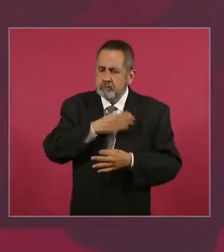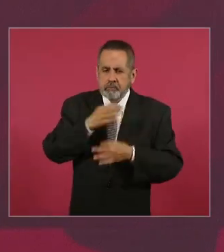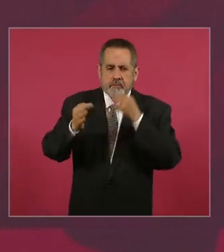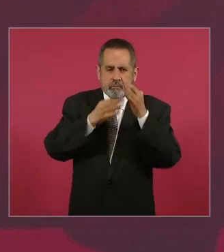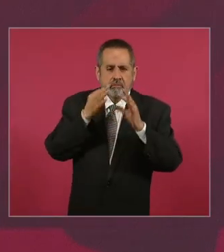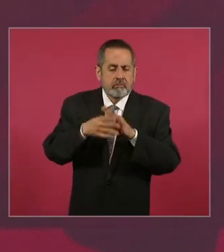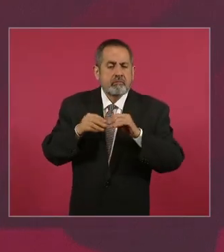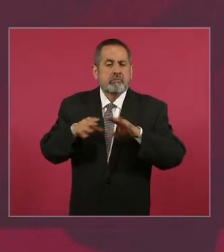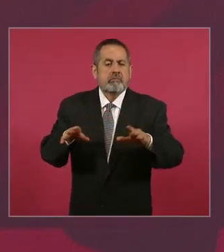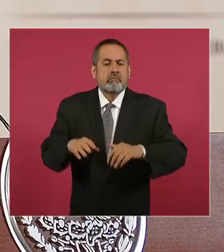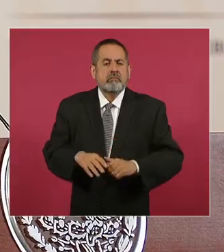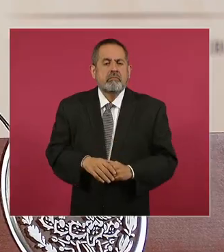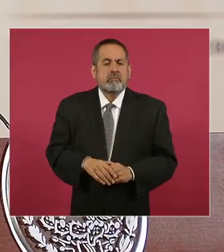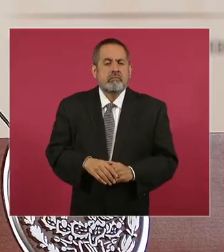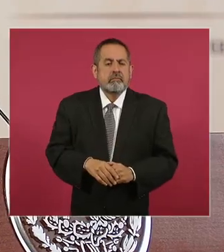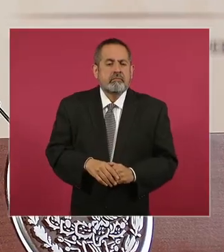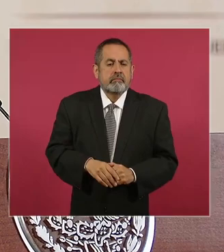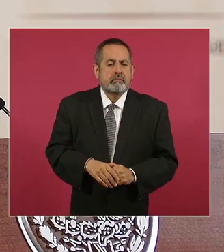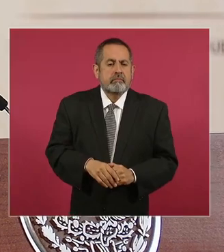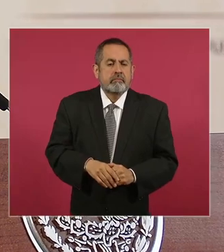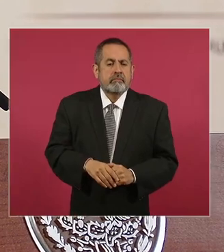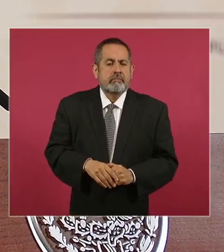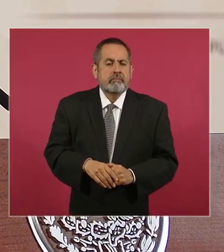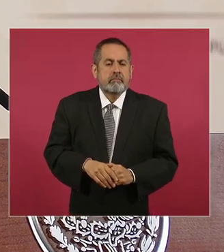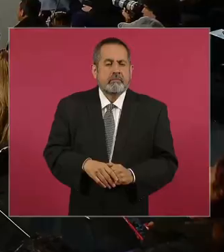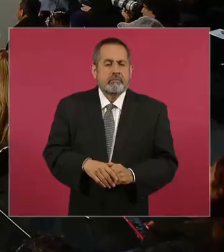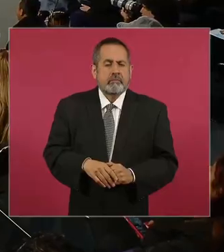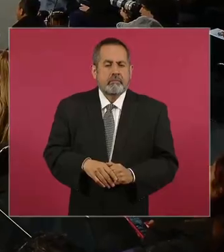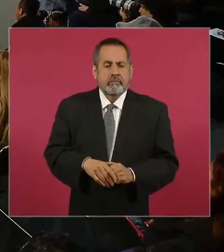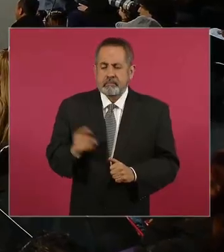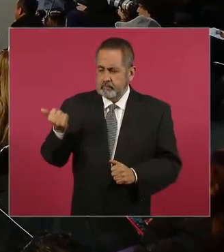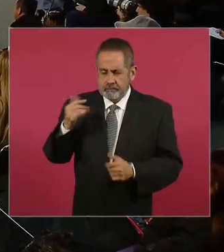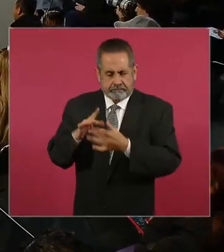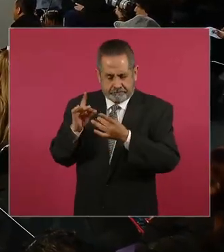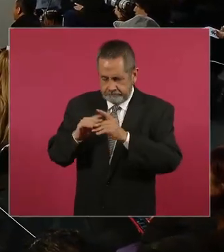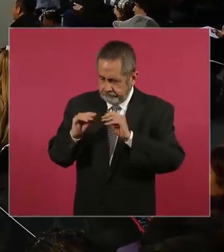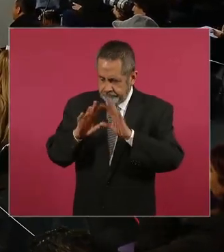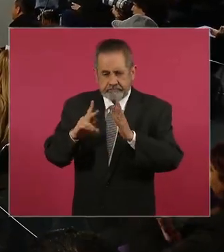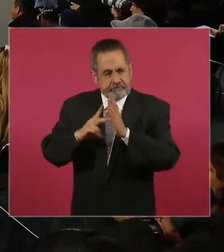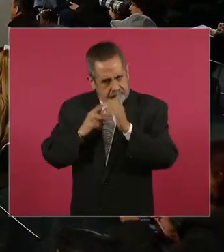otra buena. Sí, otra buena. Ya lo explicó, pero